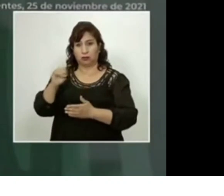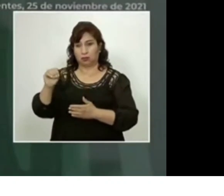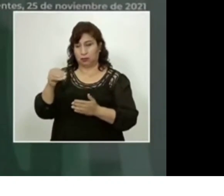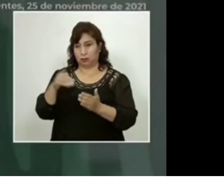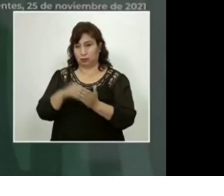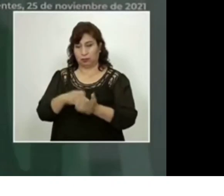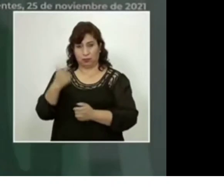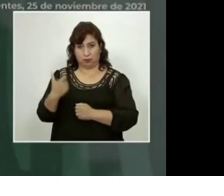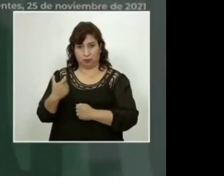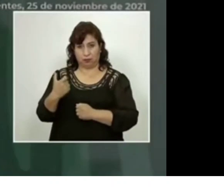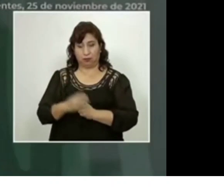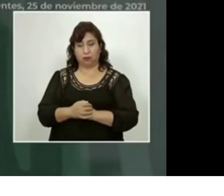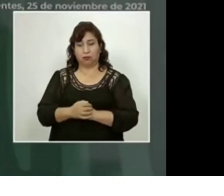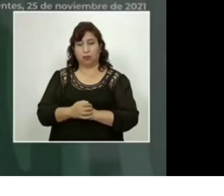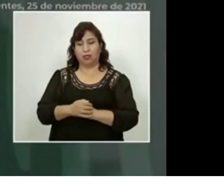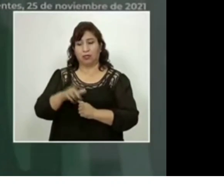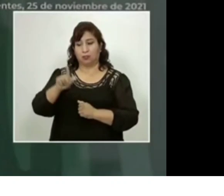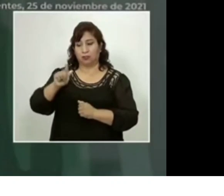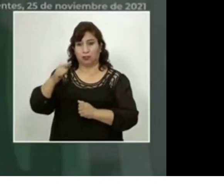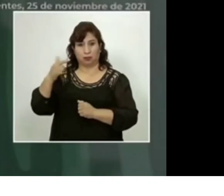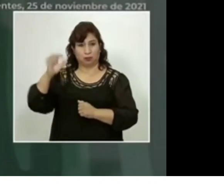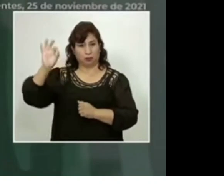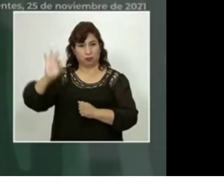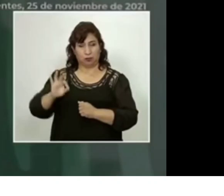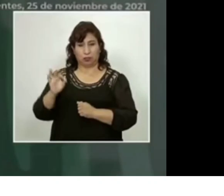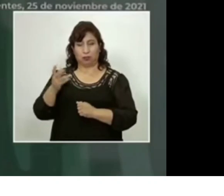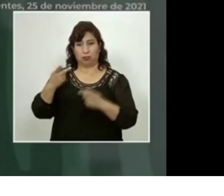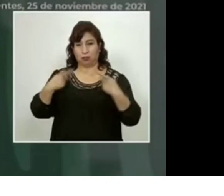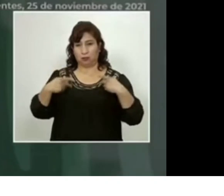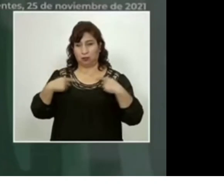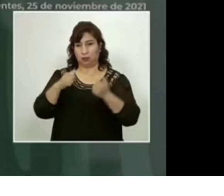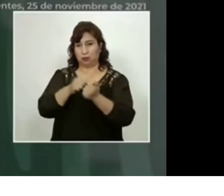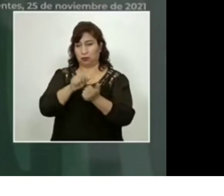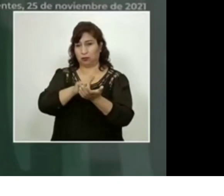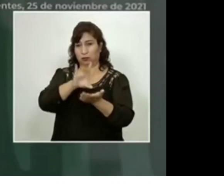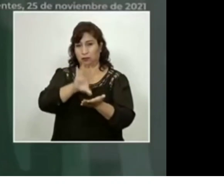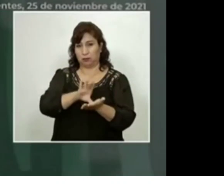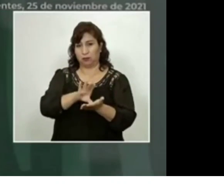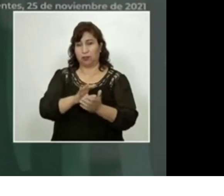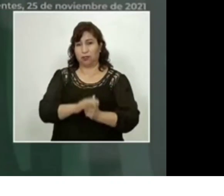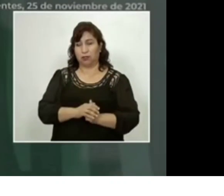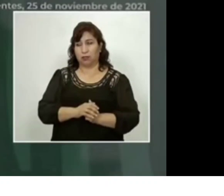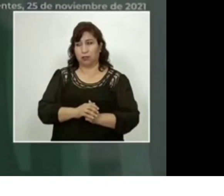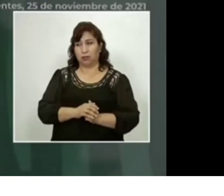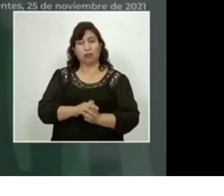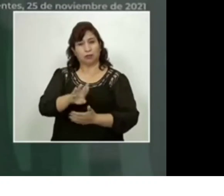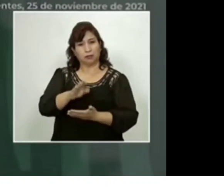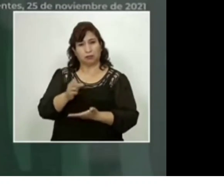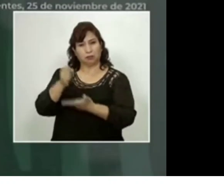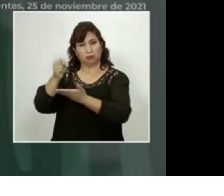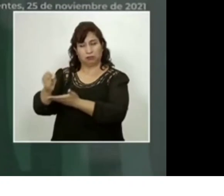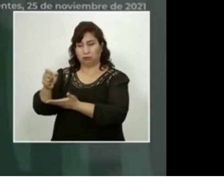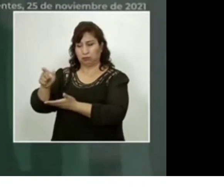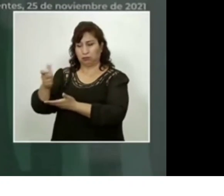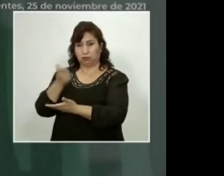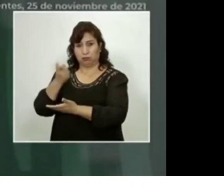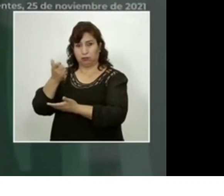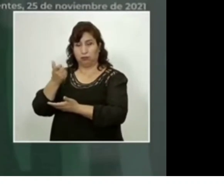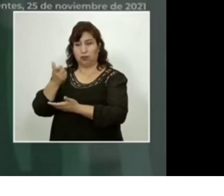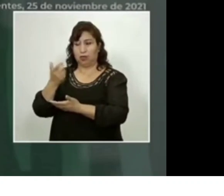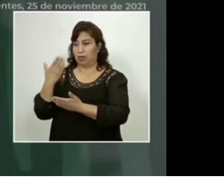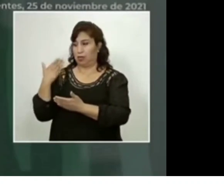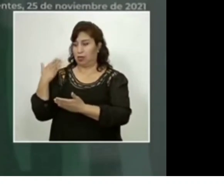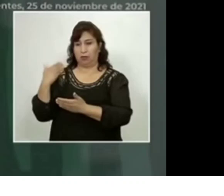pesos. El 77% de las personas con discapacidad ya recibieron su pago correspondiente al